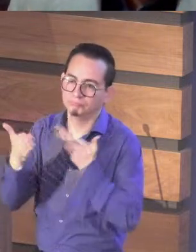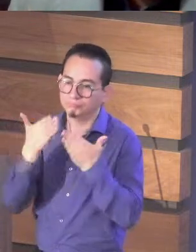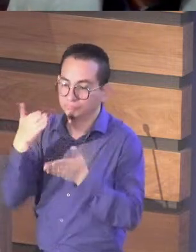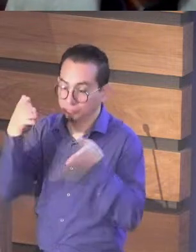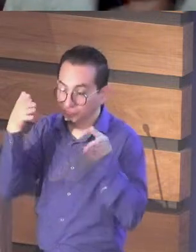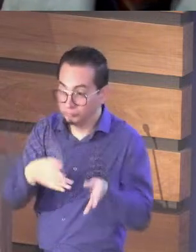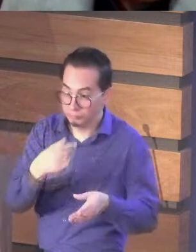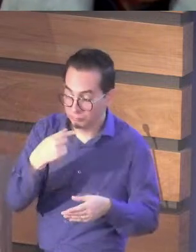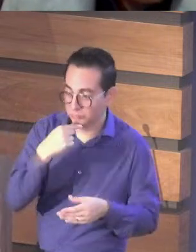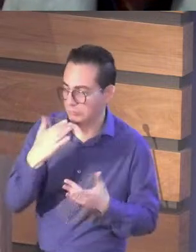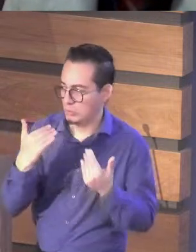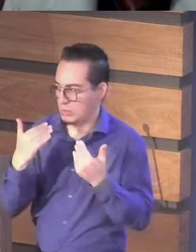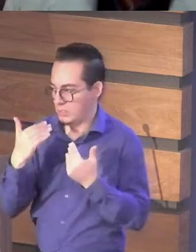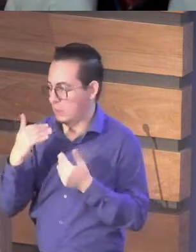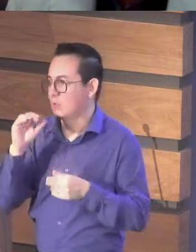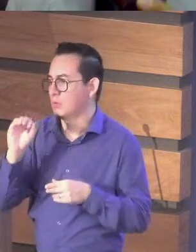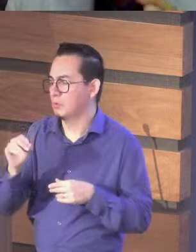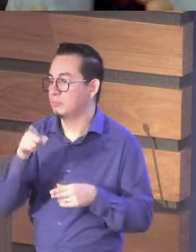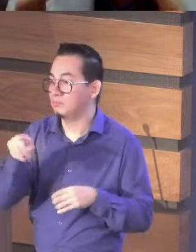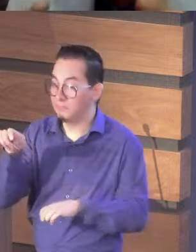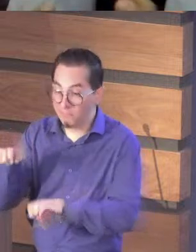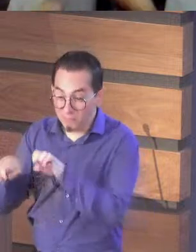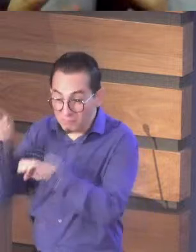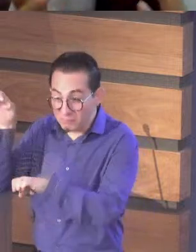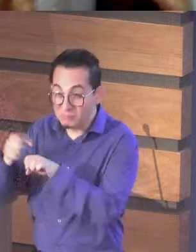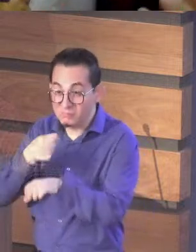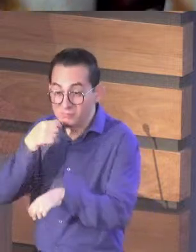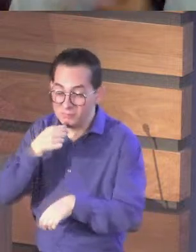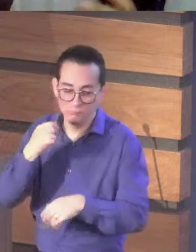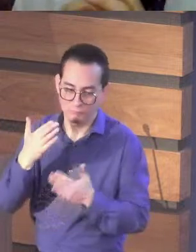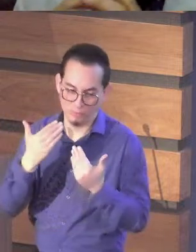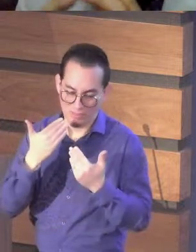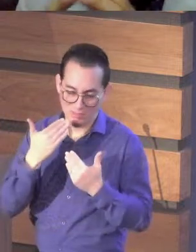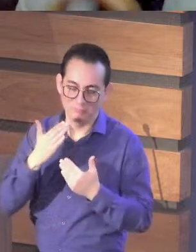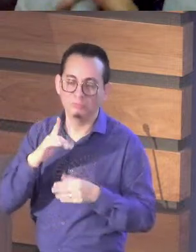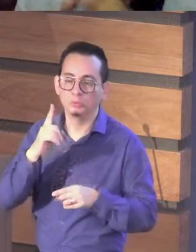ni tampoco de adultos mayores. La situación es buscar